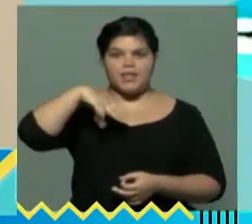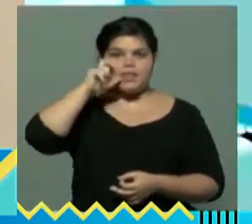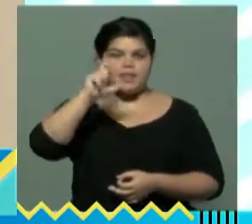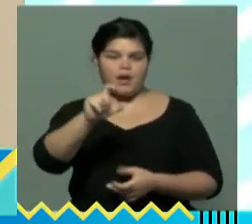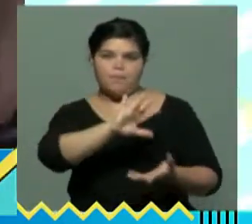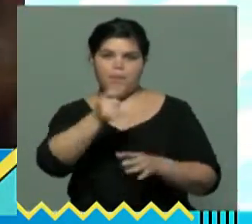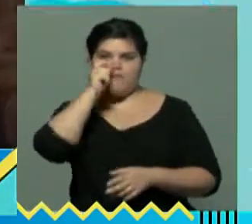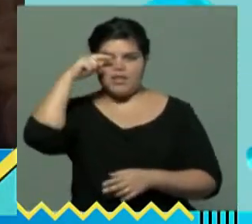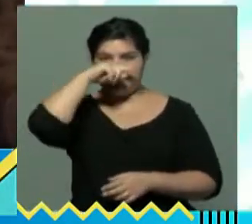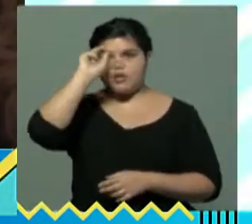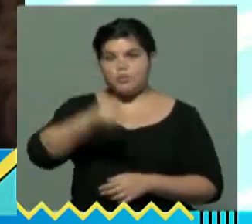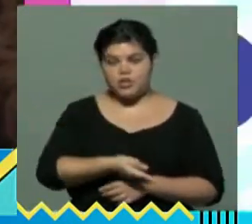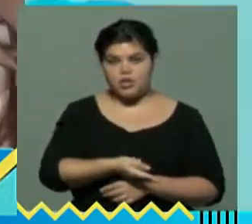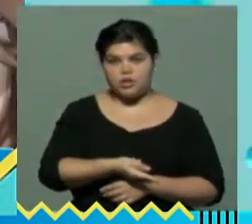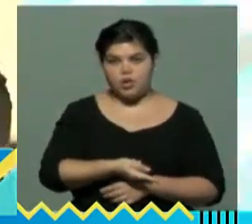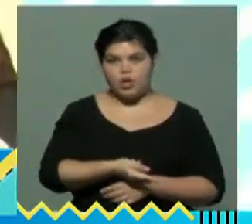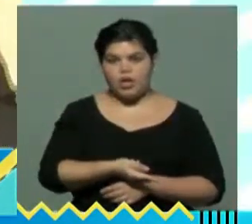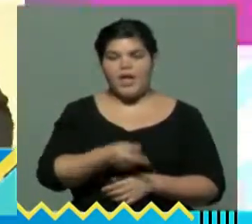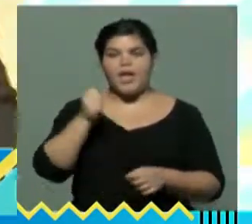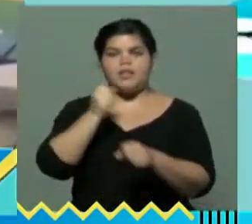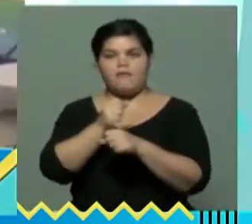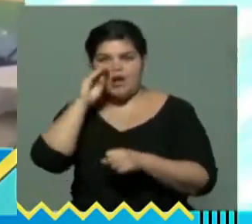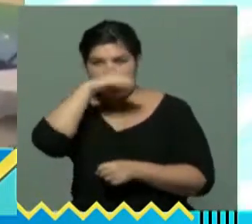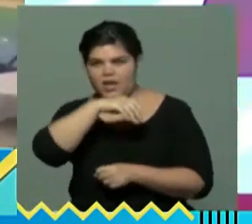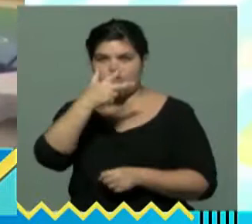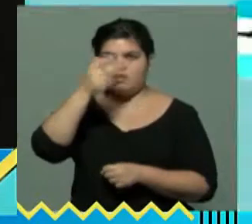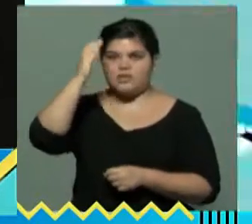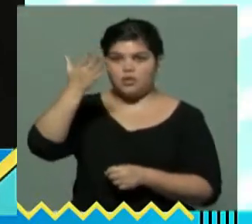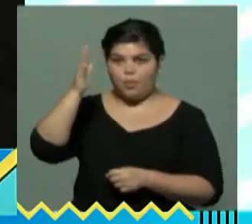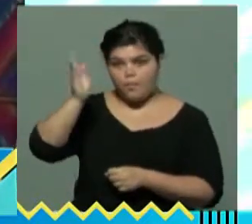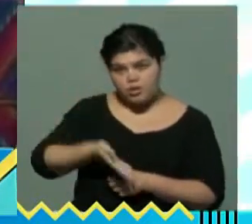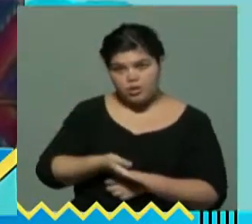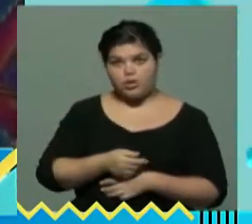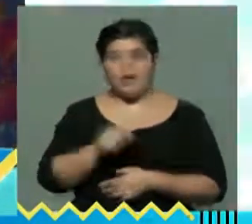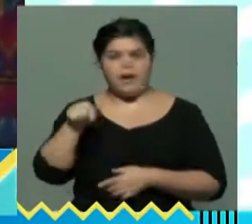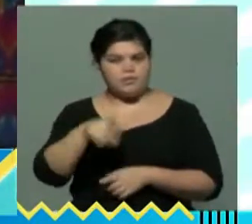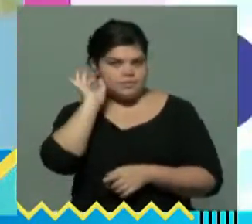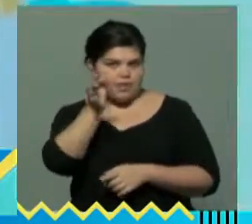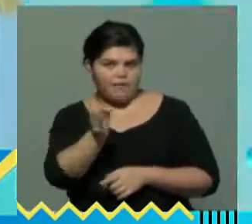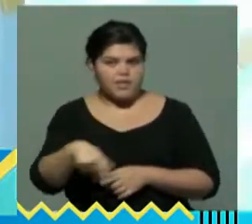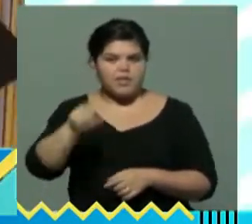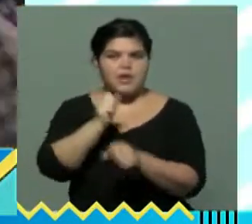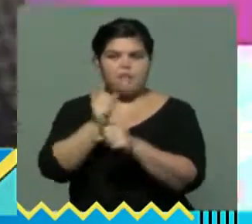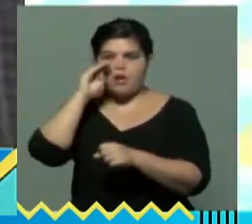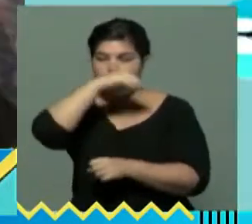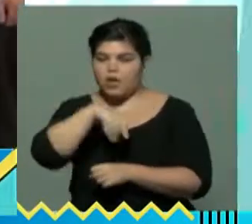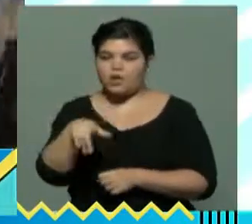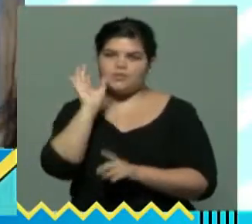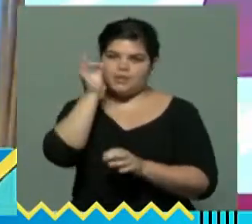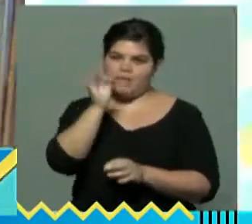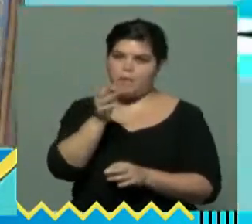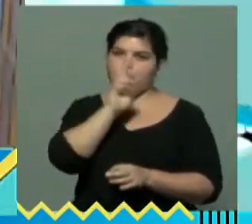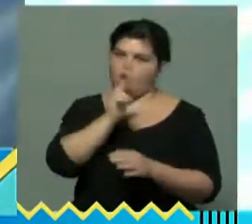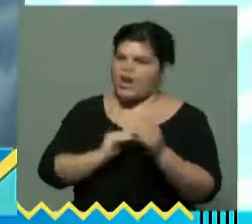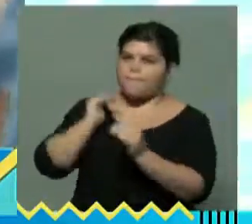del 27%, en el informal pasa el 35%, ¿no? Y ustedes saben que en el sector informal hay muchas más mujeres que hombres